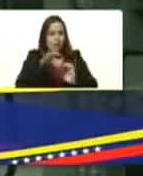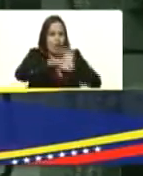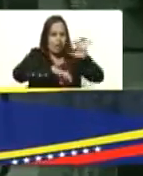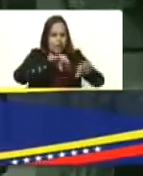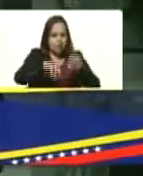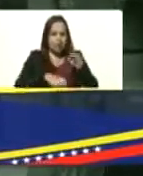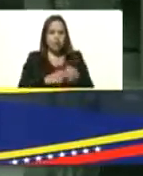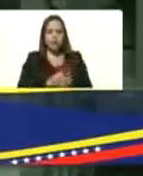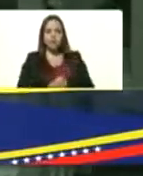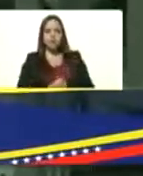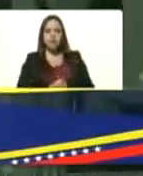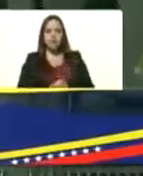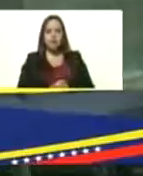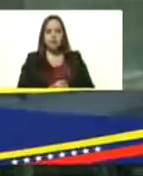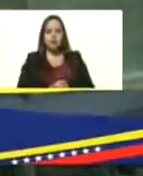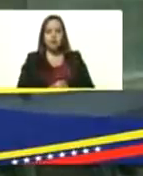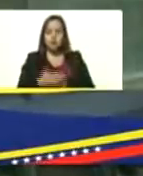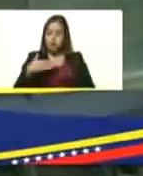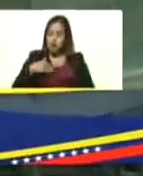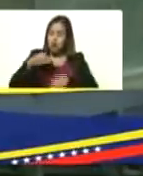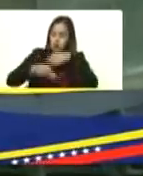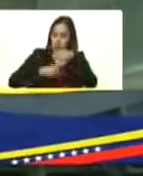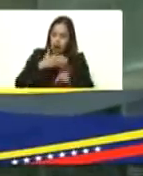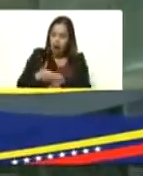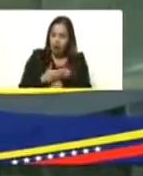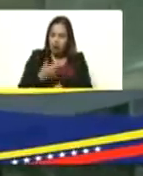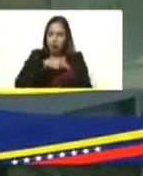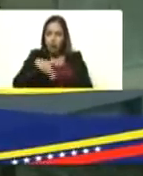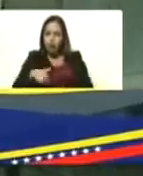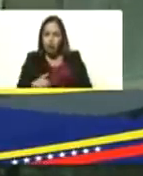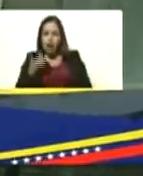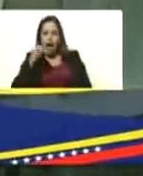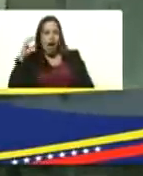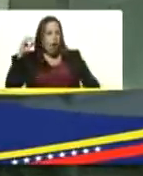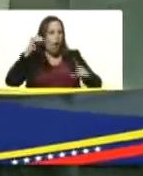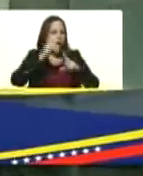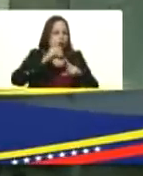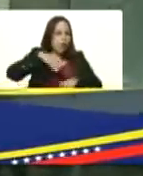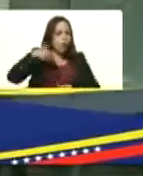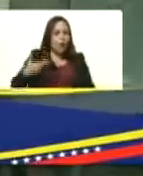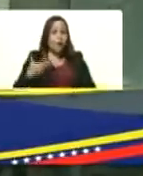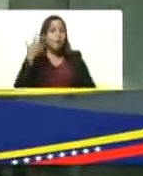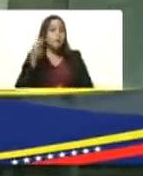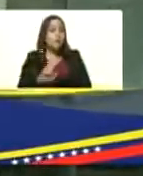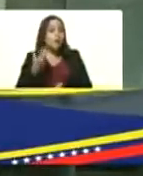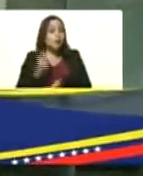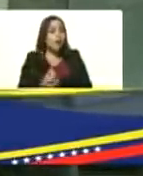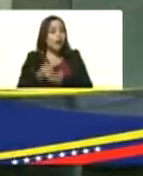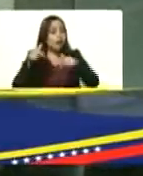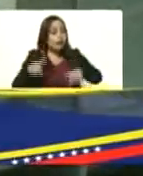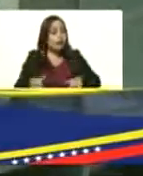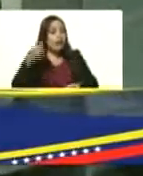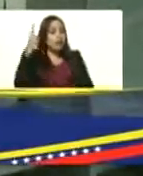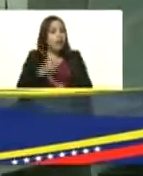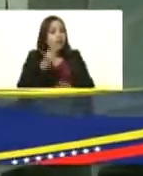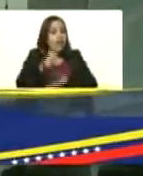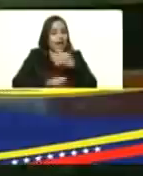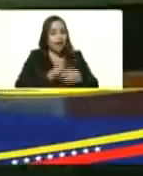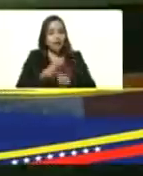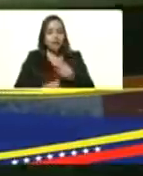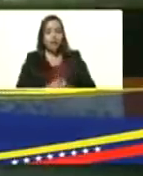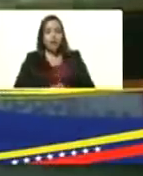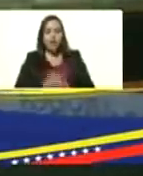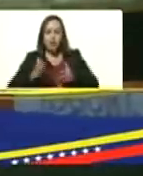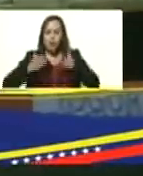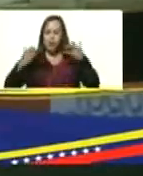yo les indicaba presidente que nosotros nos hemos trazado como meta de que monagas sin duda alguna se debe de convertir en